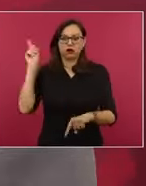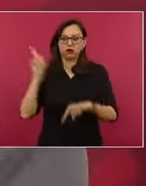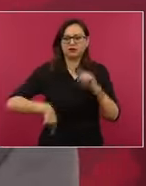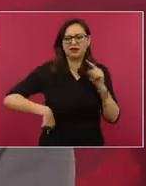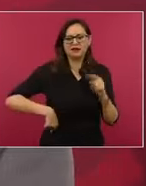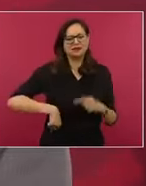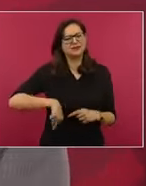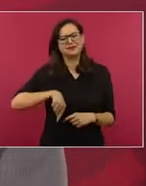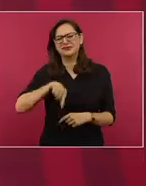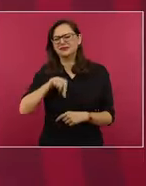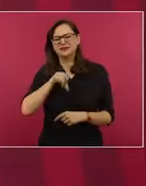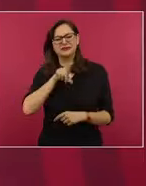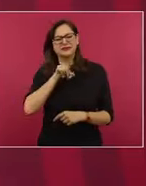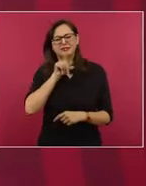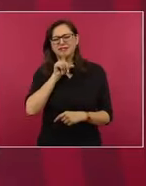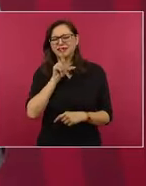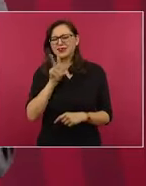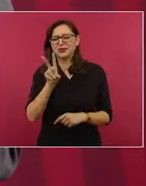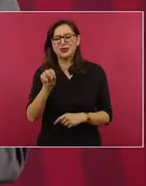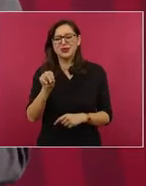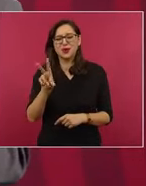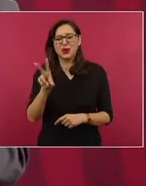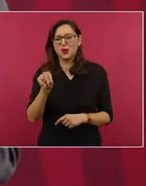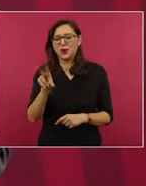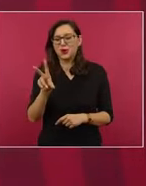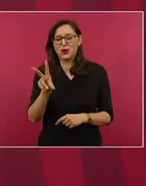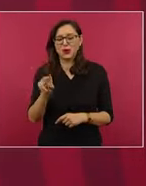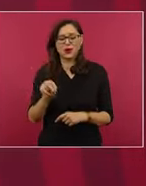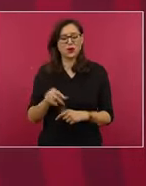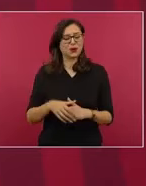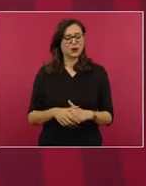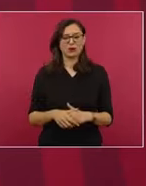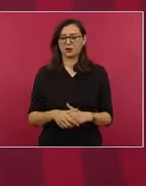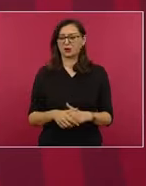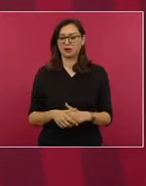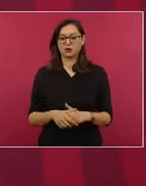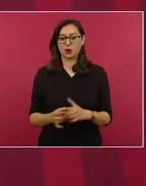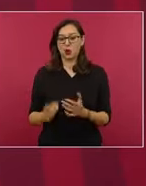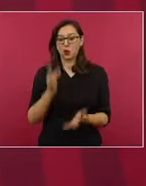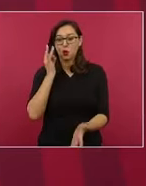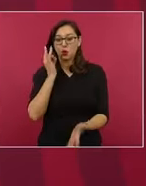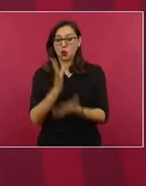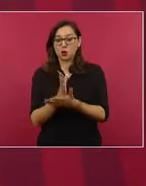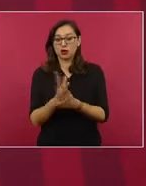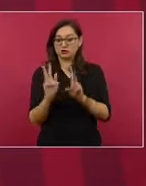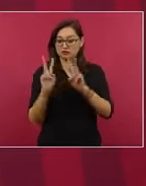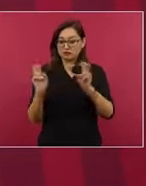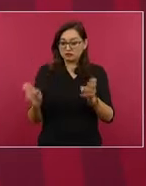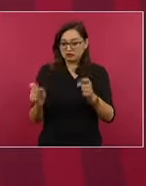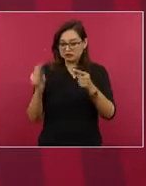porque es la privatización de